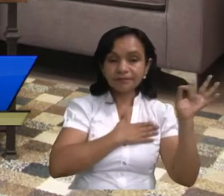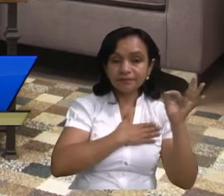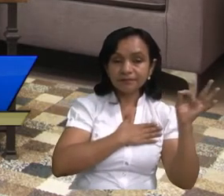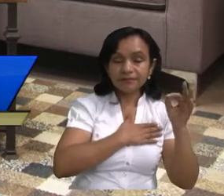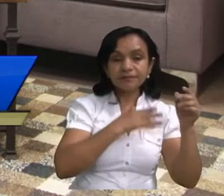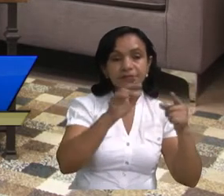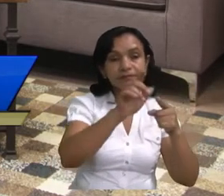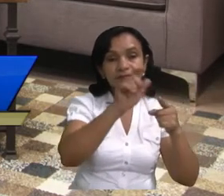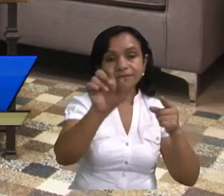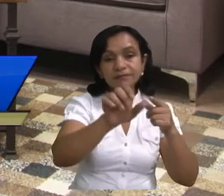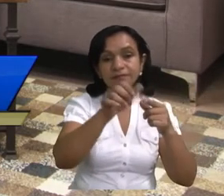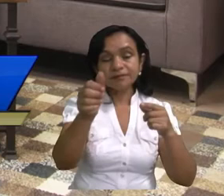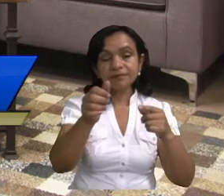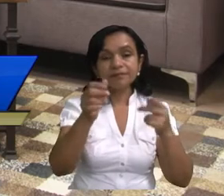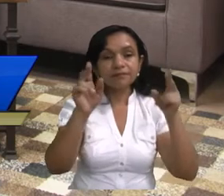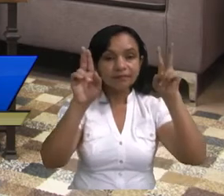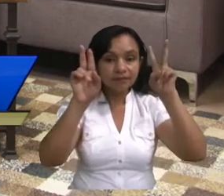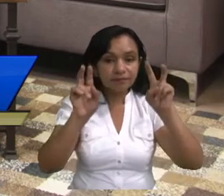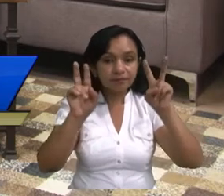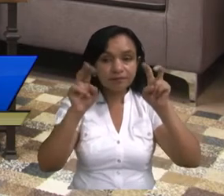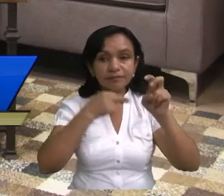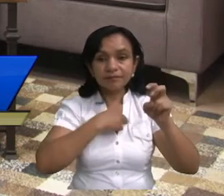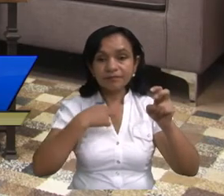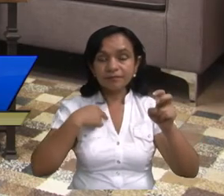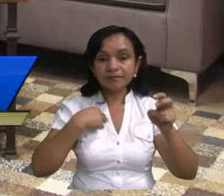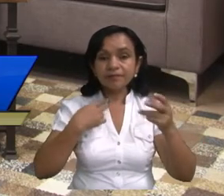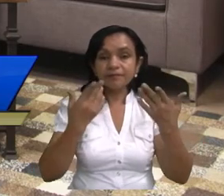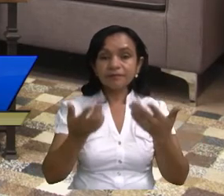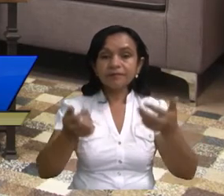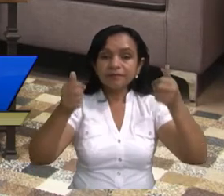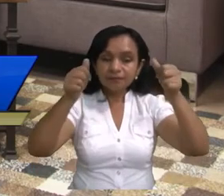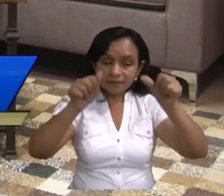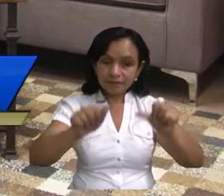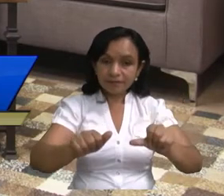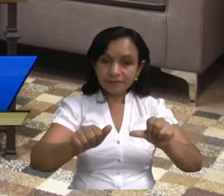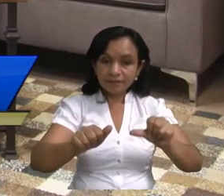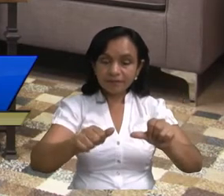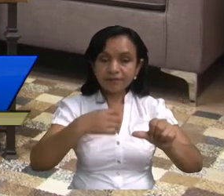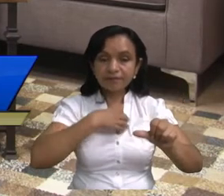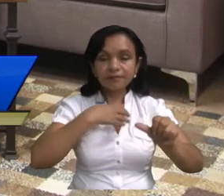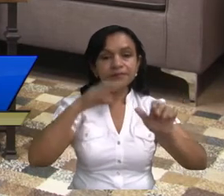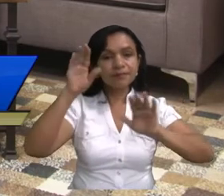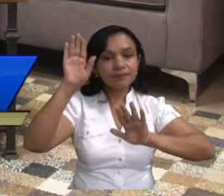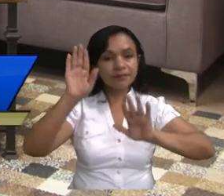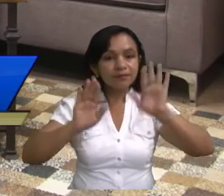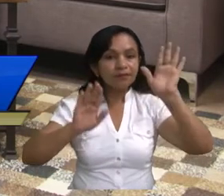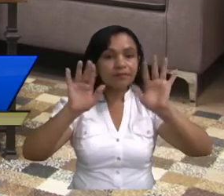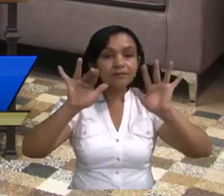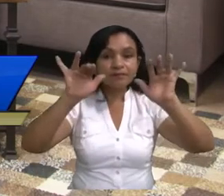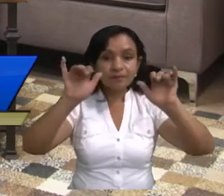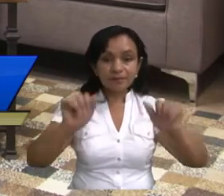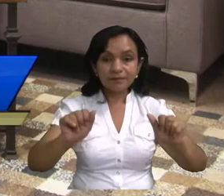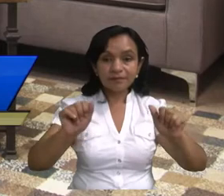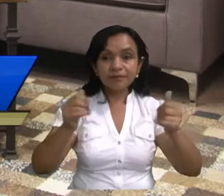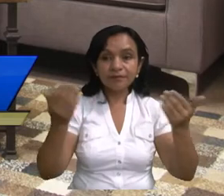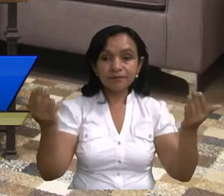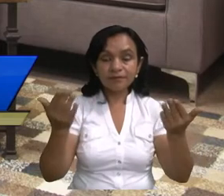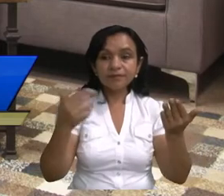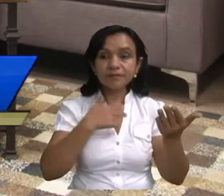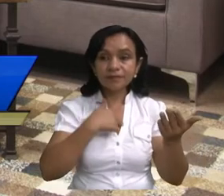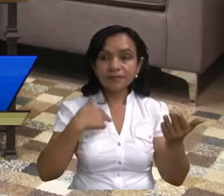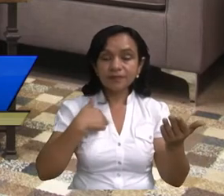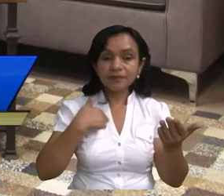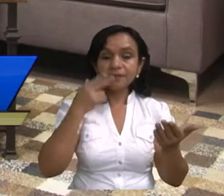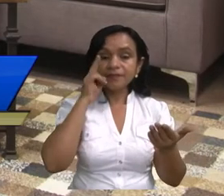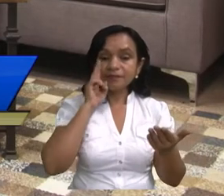mes, también en ese marco del encuentro vamos a concretizar nuestra participación, que ya está definida, pero claro, hay que